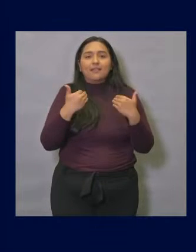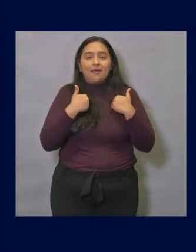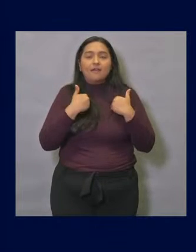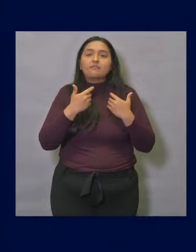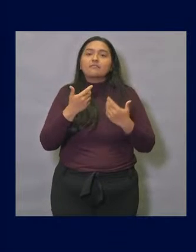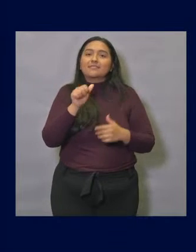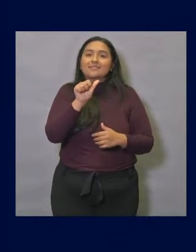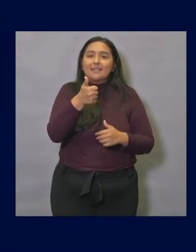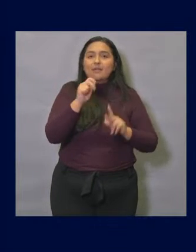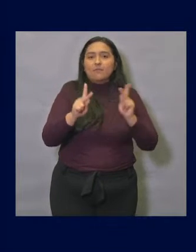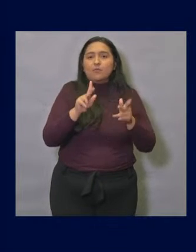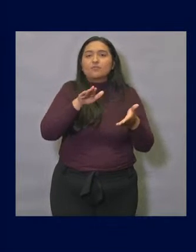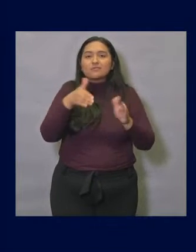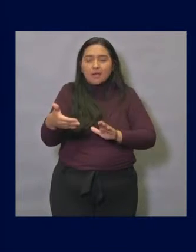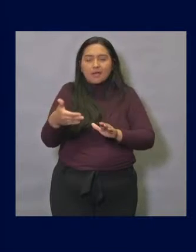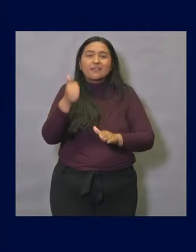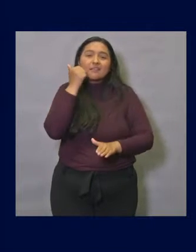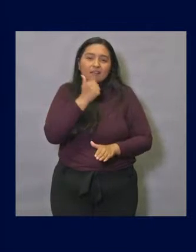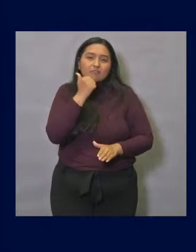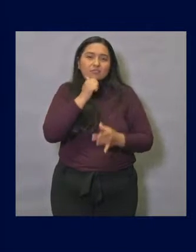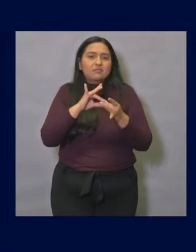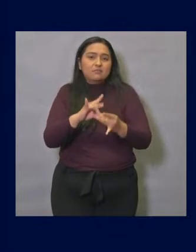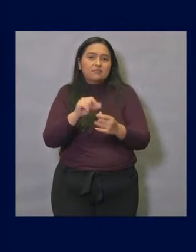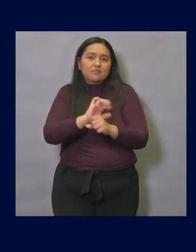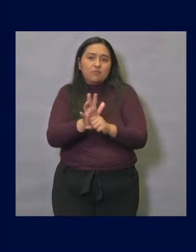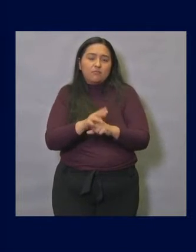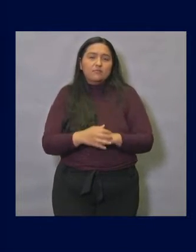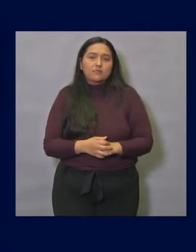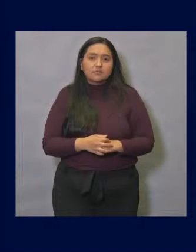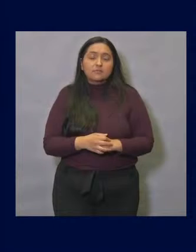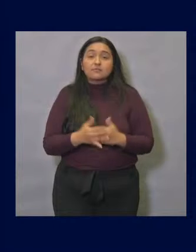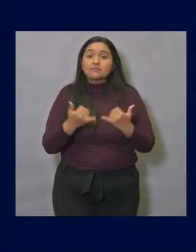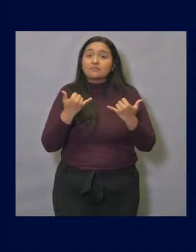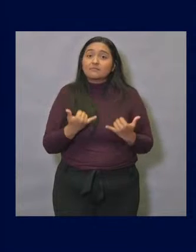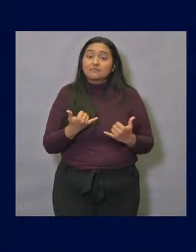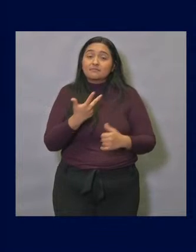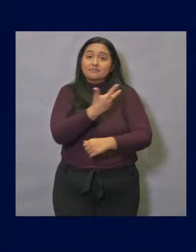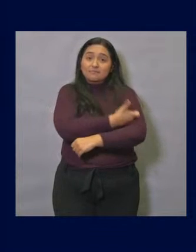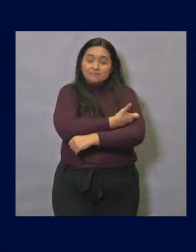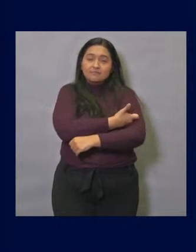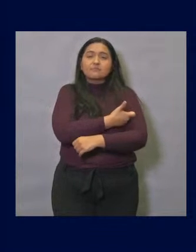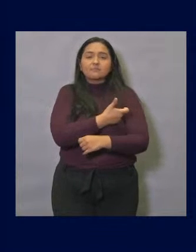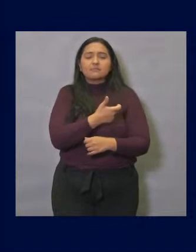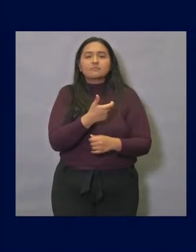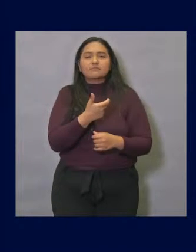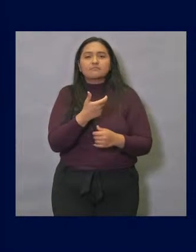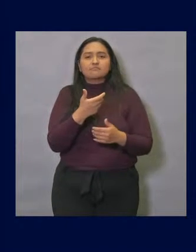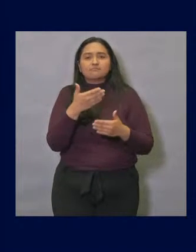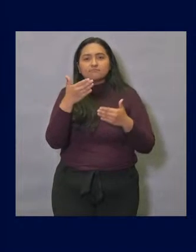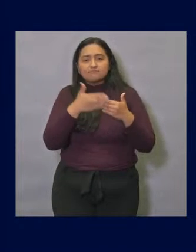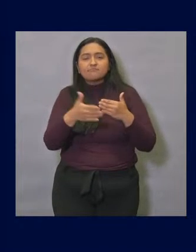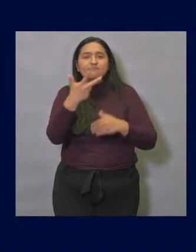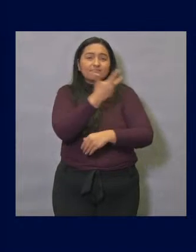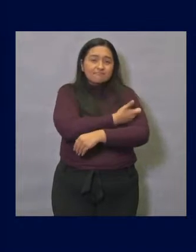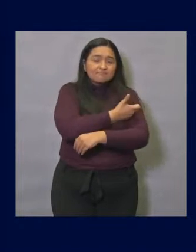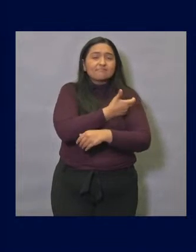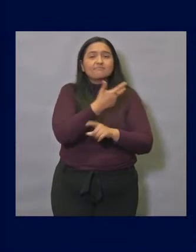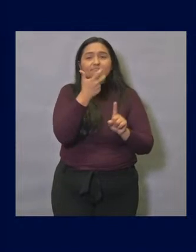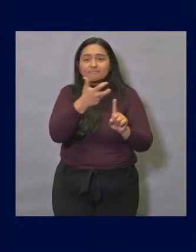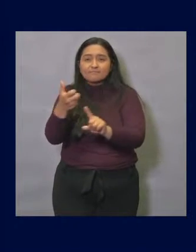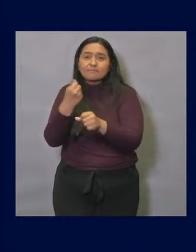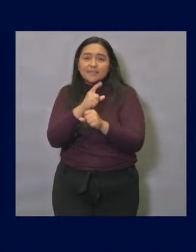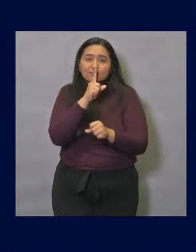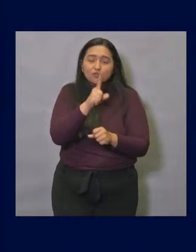esta infección. Las 3 vacunas que tenemos ahora evitarían que casi todas las personas vacunadas se infecten,